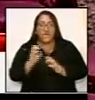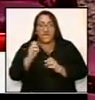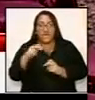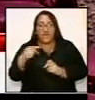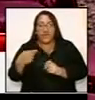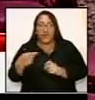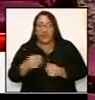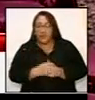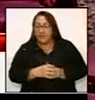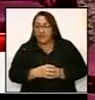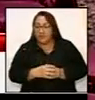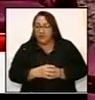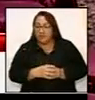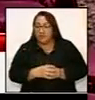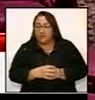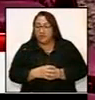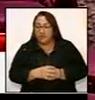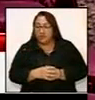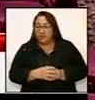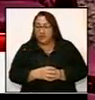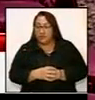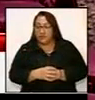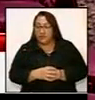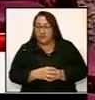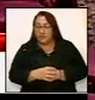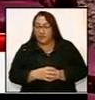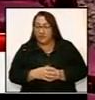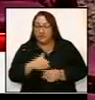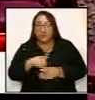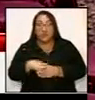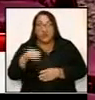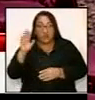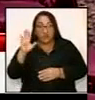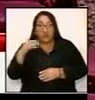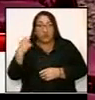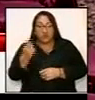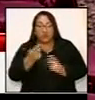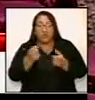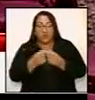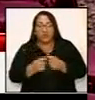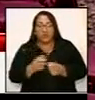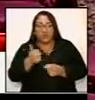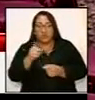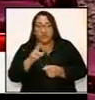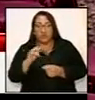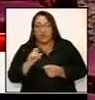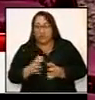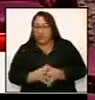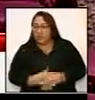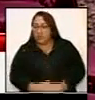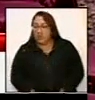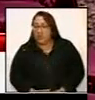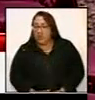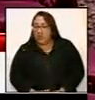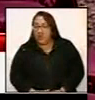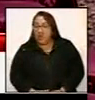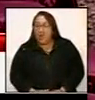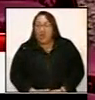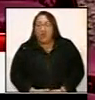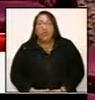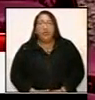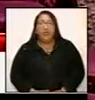ONGs. Ok, votado por unanimidad, ¿no? La congresista Arauz, del Águila,